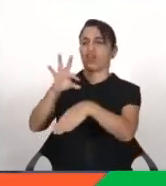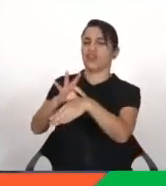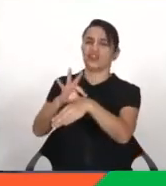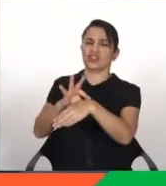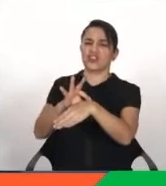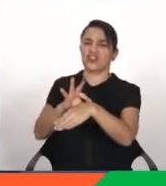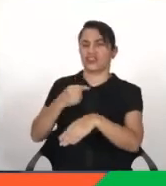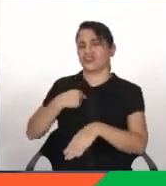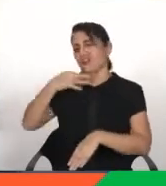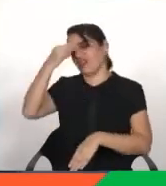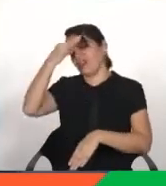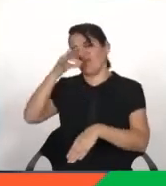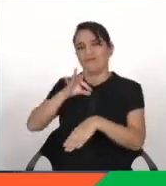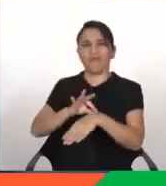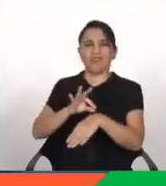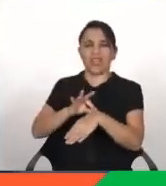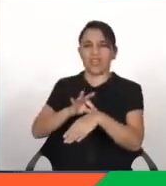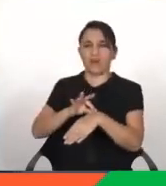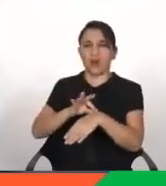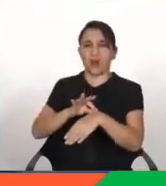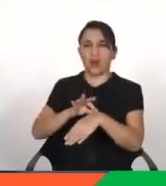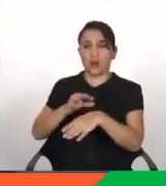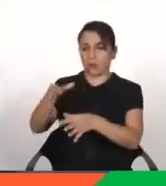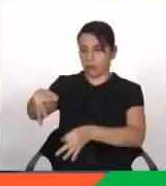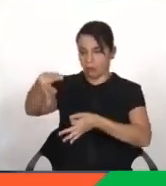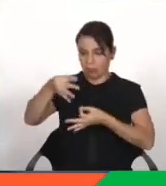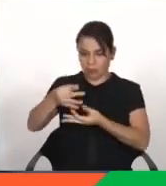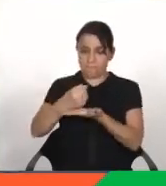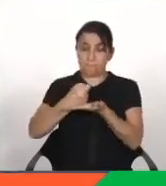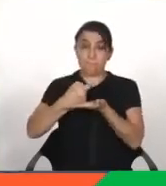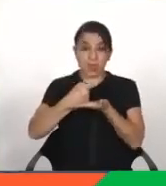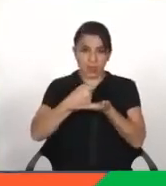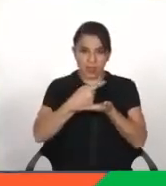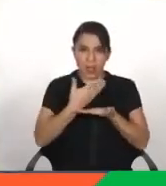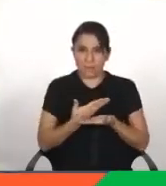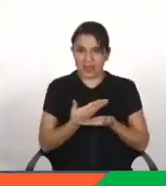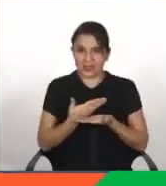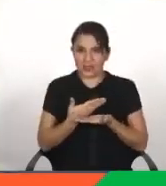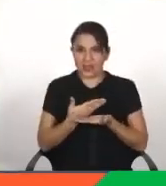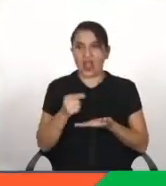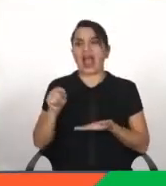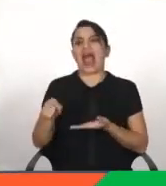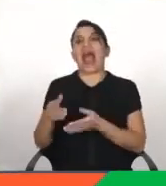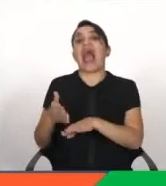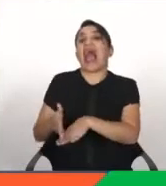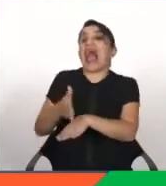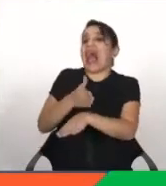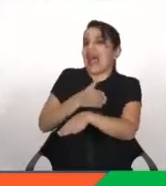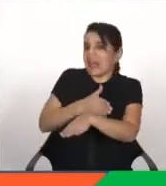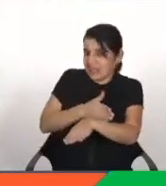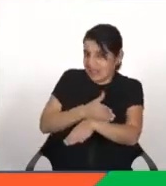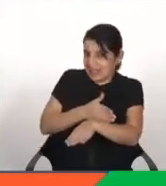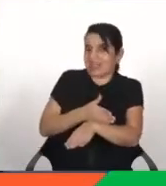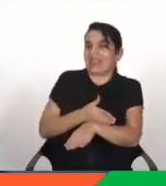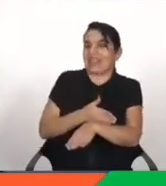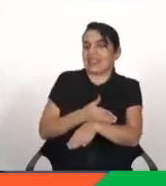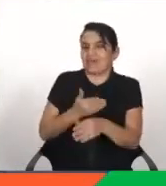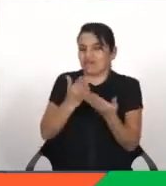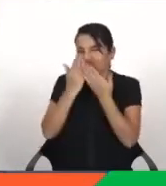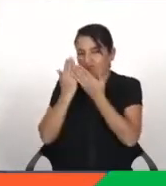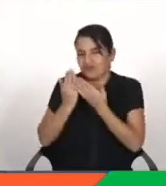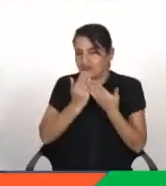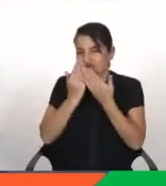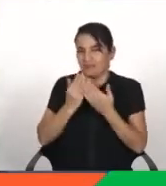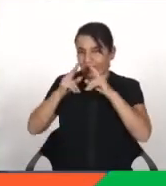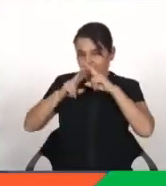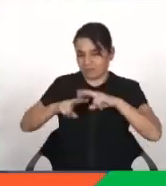enfermedad y ese médico me receta un medicamento, eso es porque ha habido toda una investigación previa de no solo estudiar pues, en qué consiste